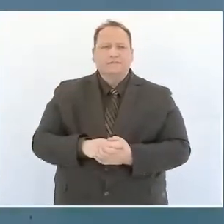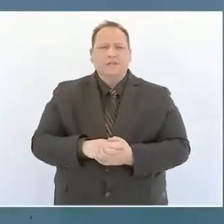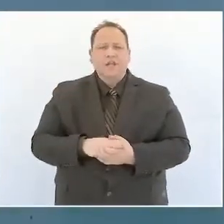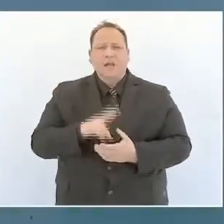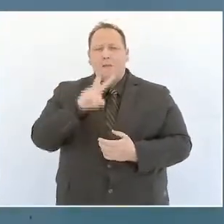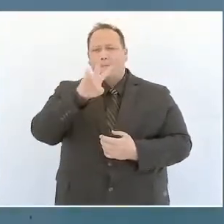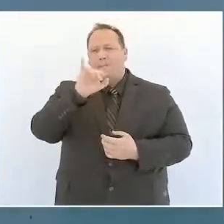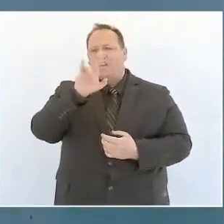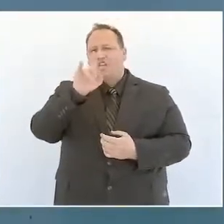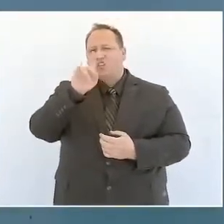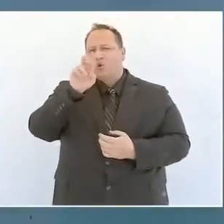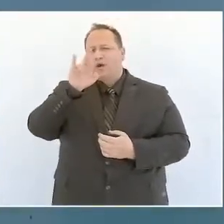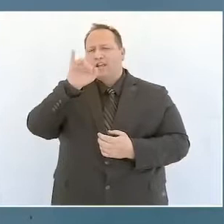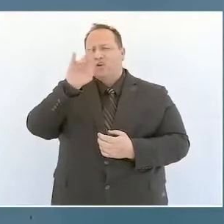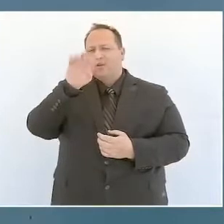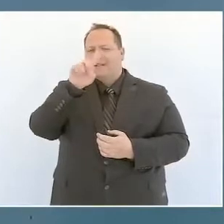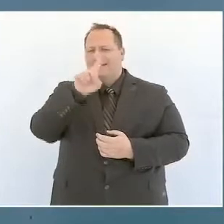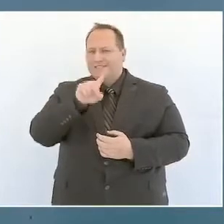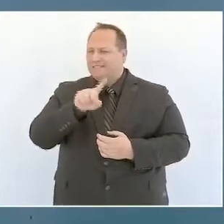Rodríguez,